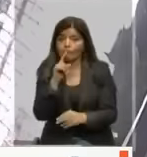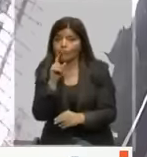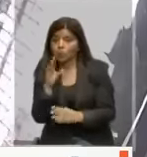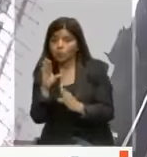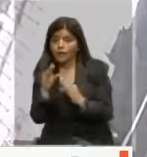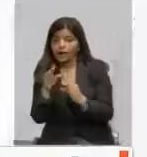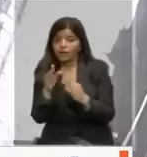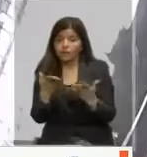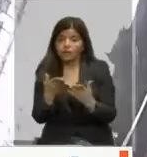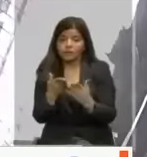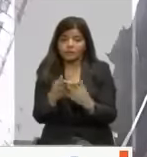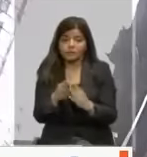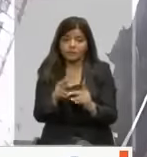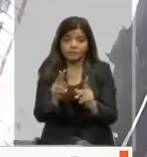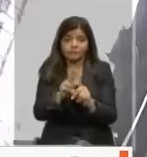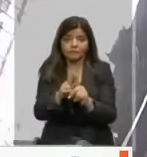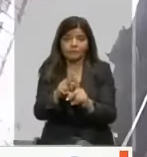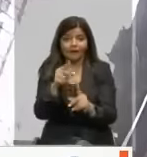garante? No.